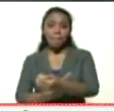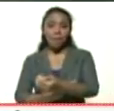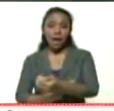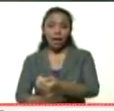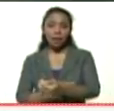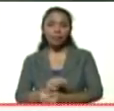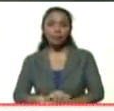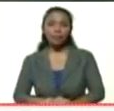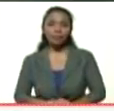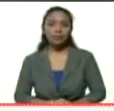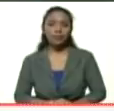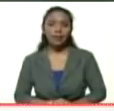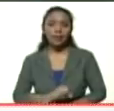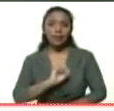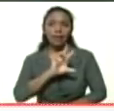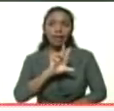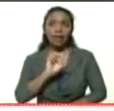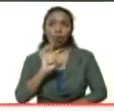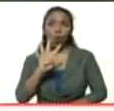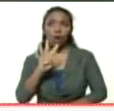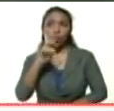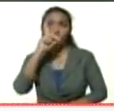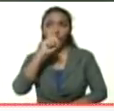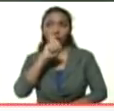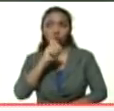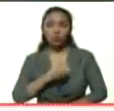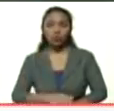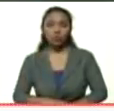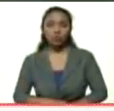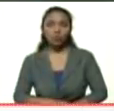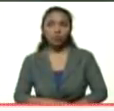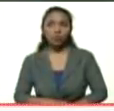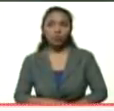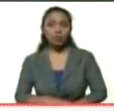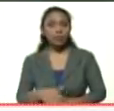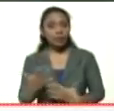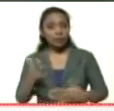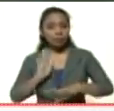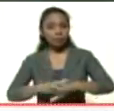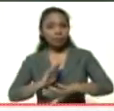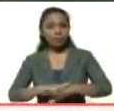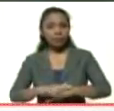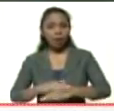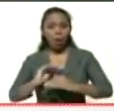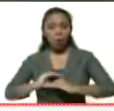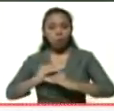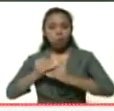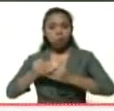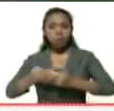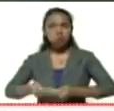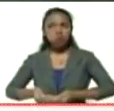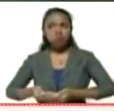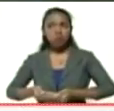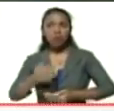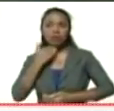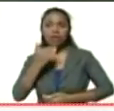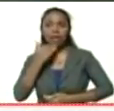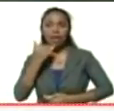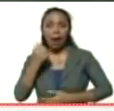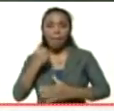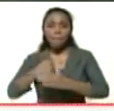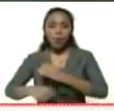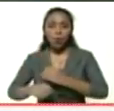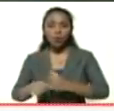de 34 años que presentaba un embarazo casi a término y que